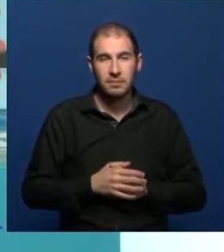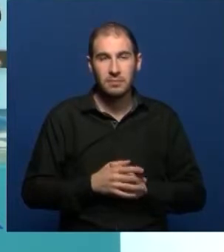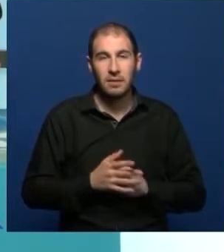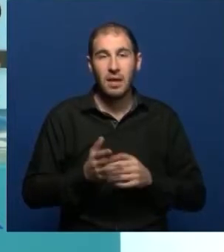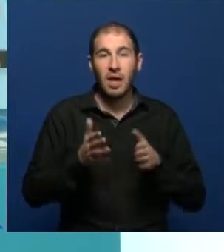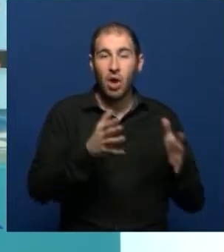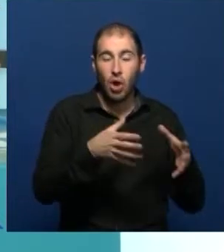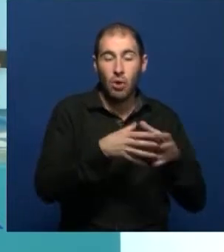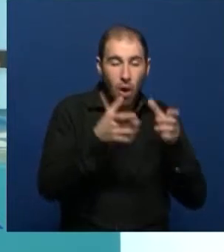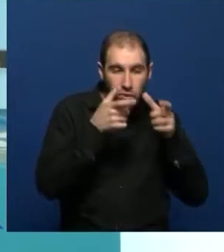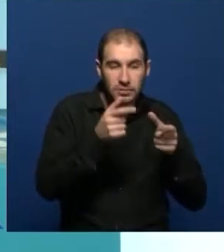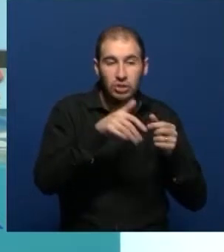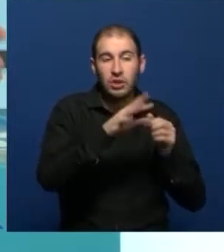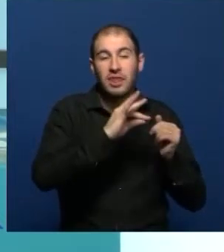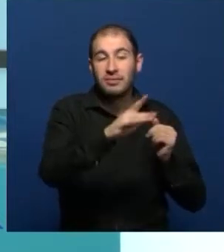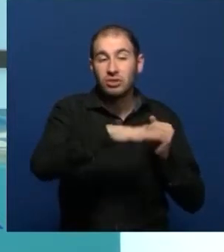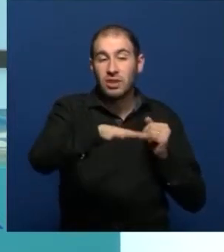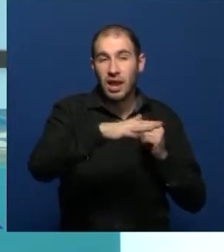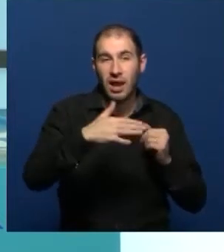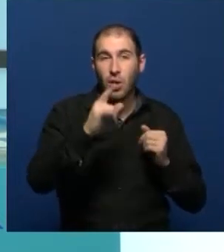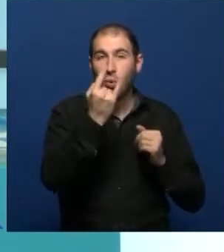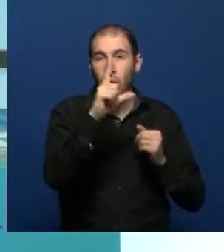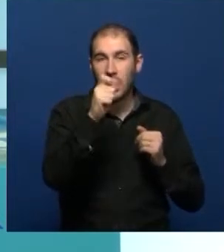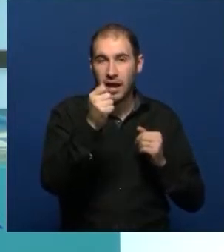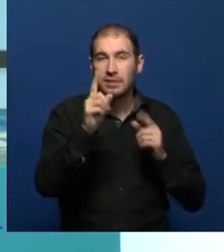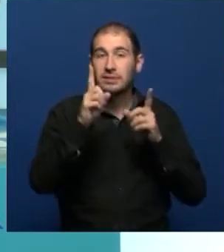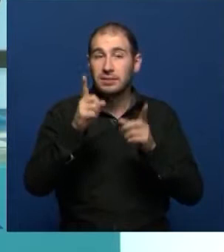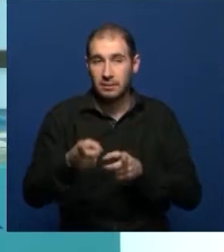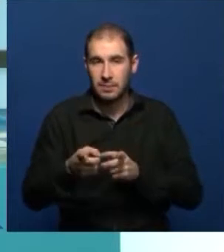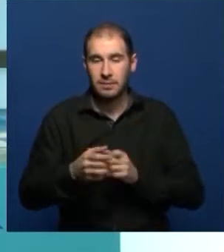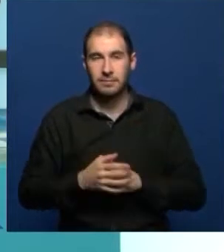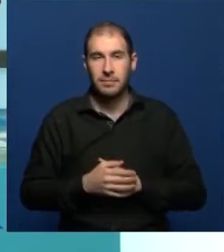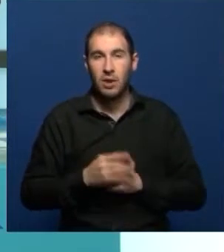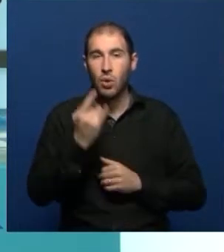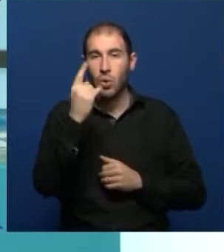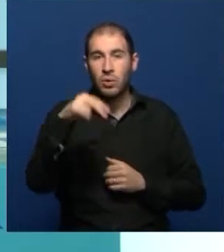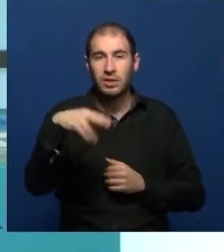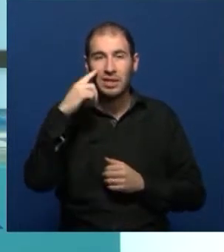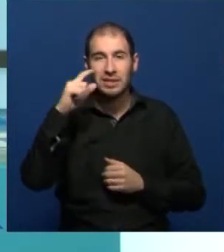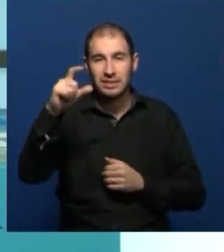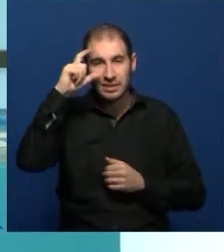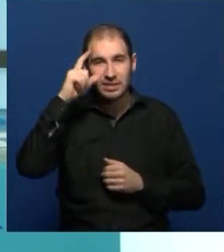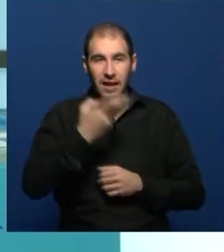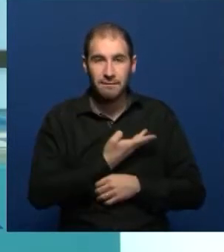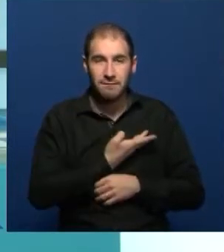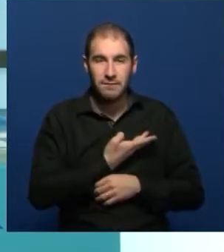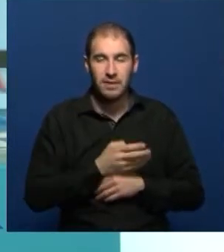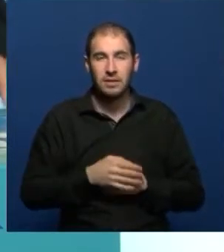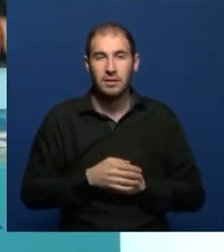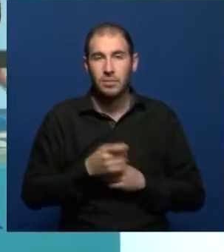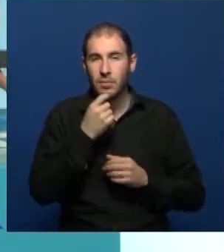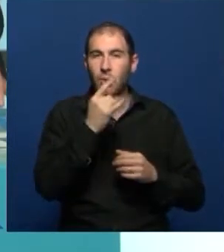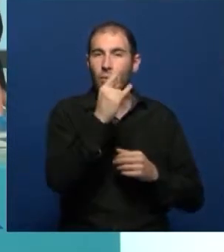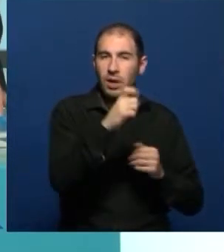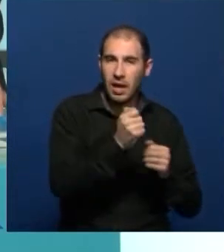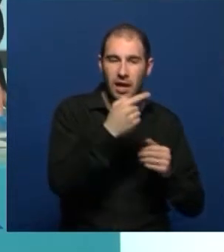Tanto el Observatorio de la Deuda Social de la UCA como recientemente UNICEF, que en el caso de la